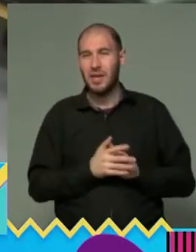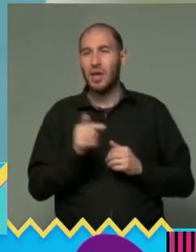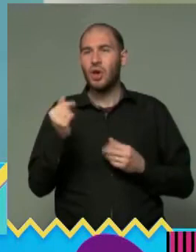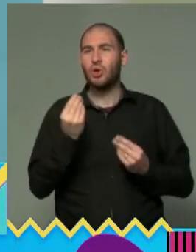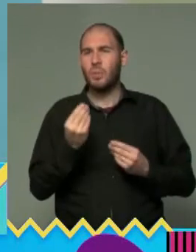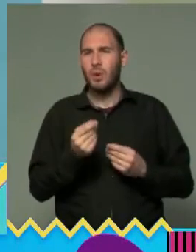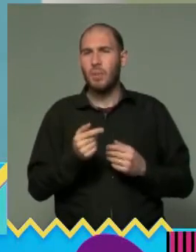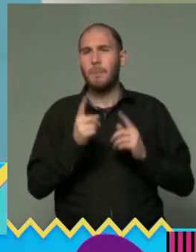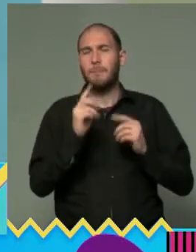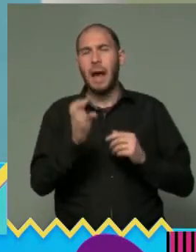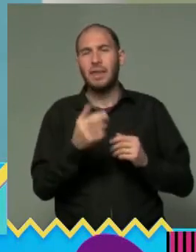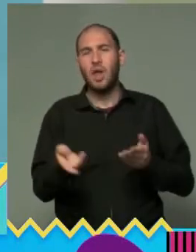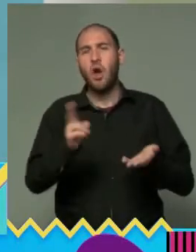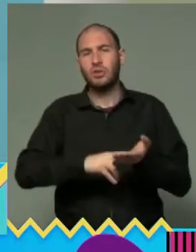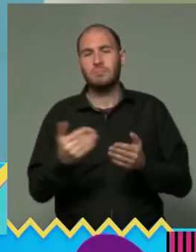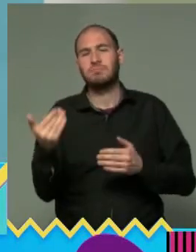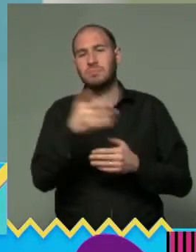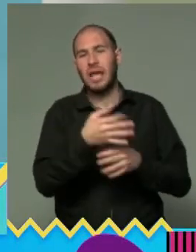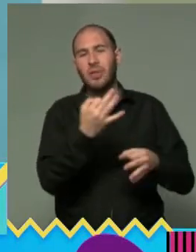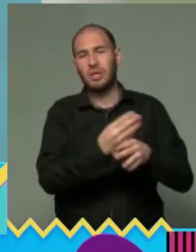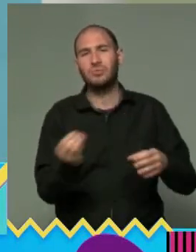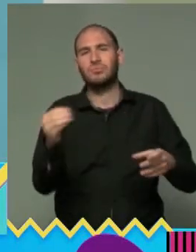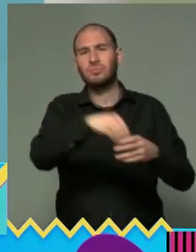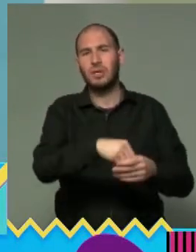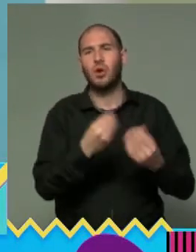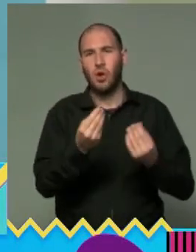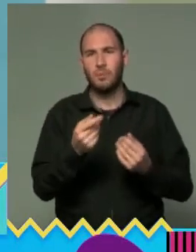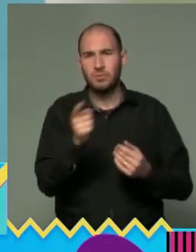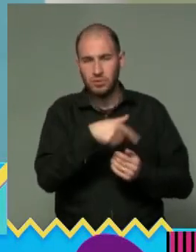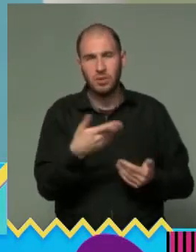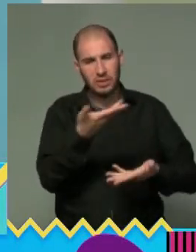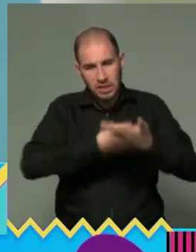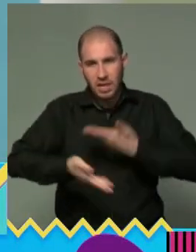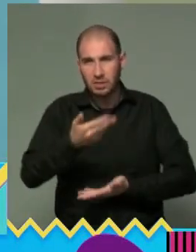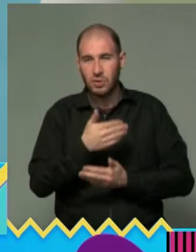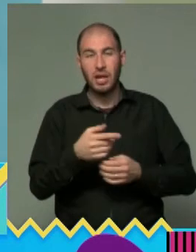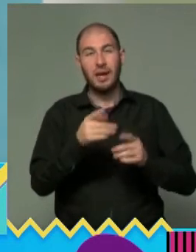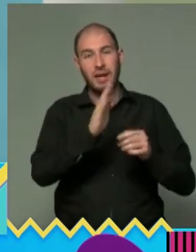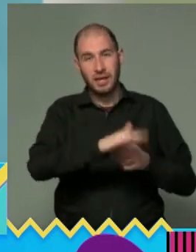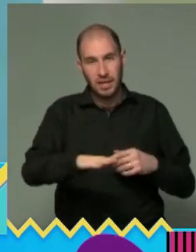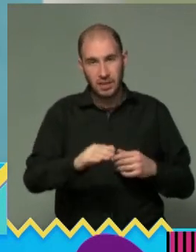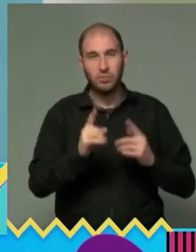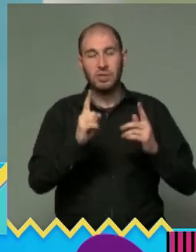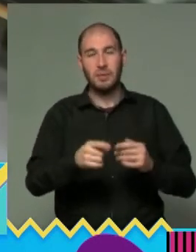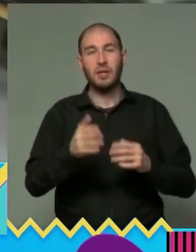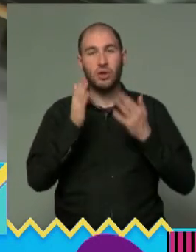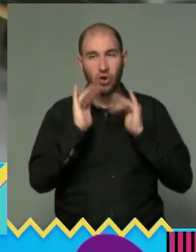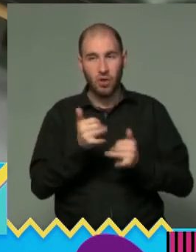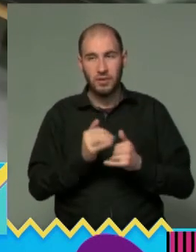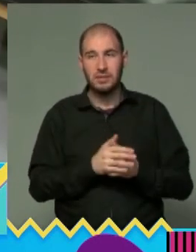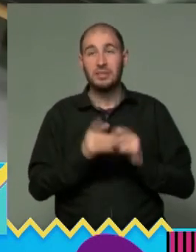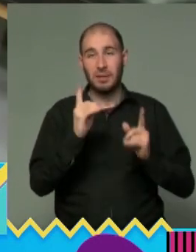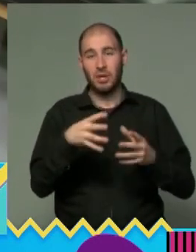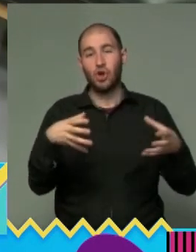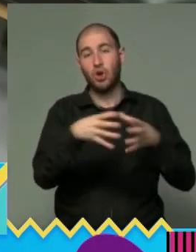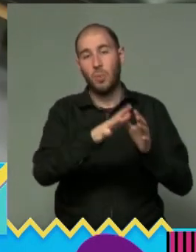hace para acercar a los padres nuevamente al sistema educativo, a que se pueda interactuar tanto con los chicos como con los docentes y en sí con